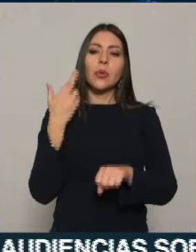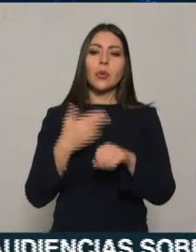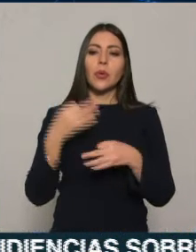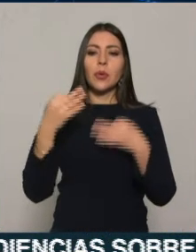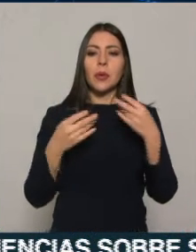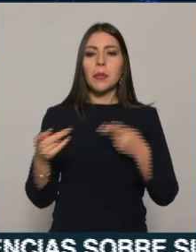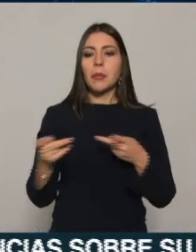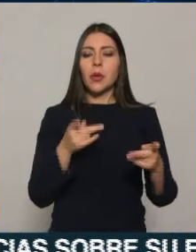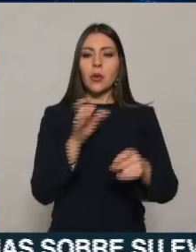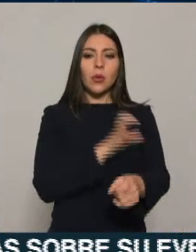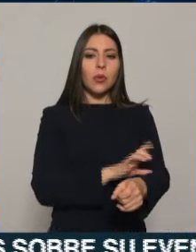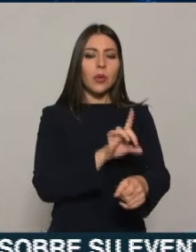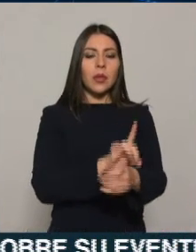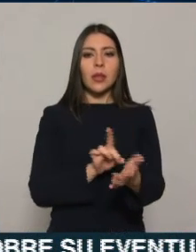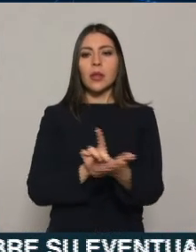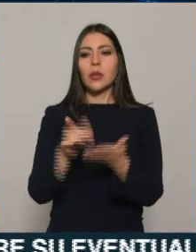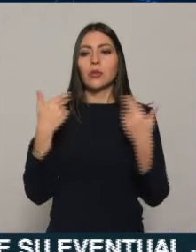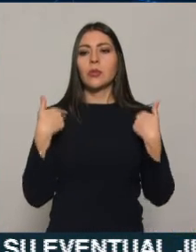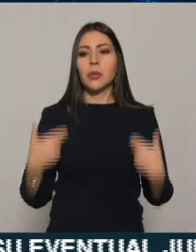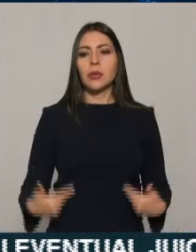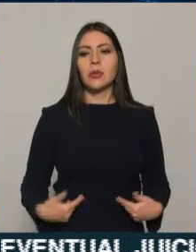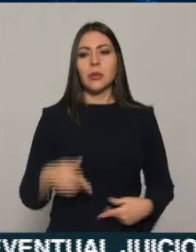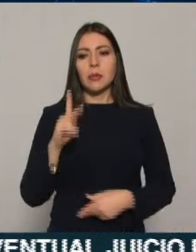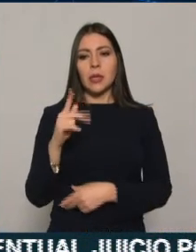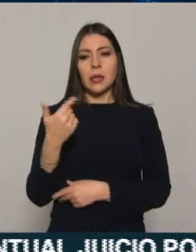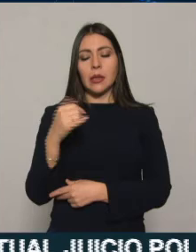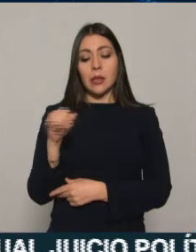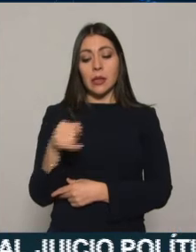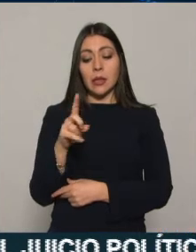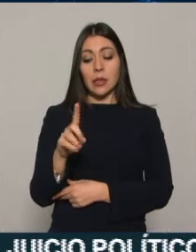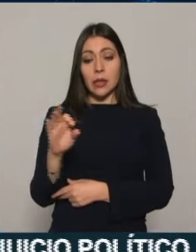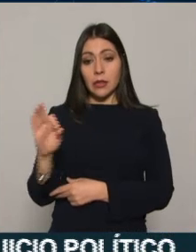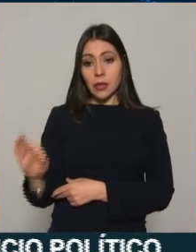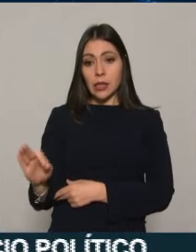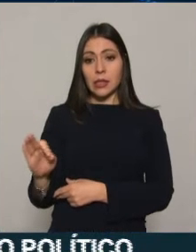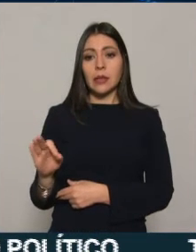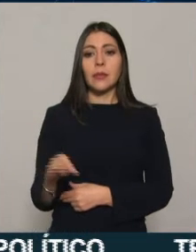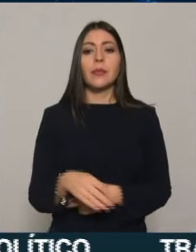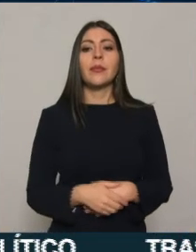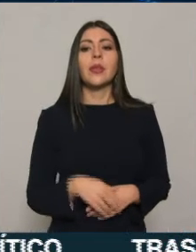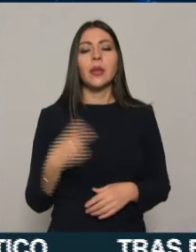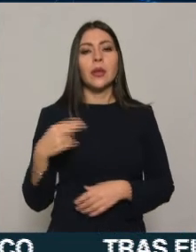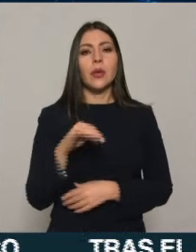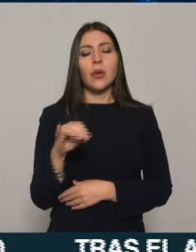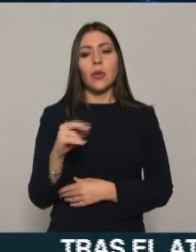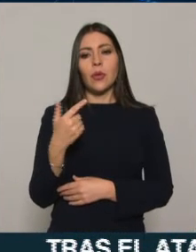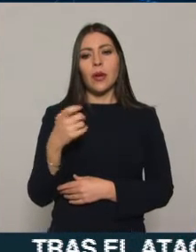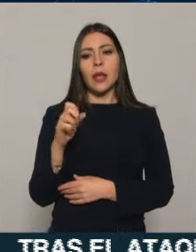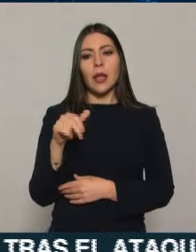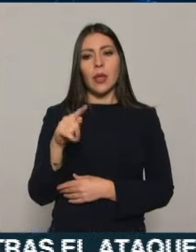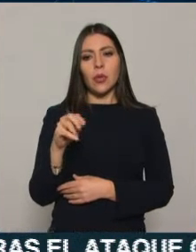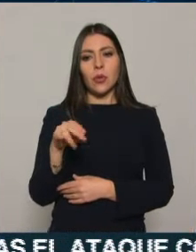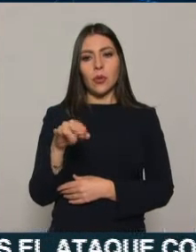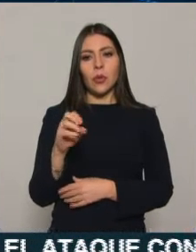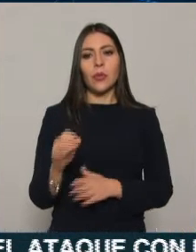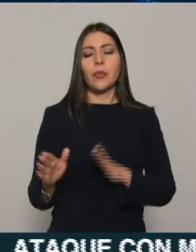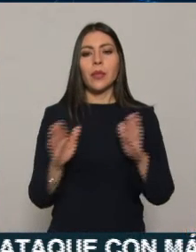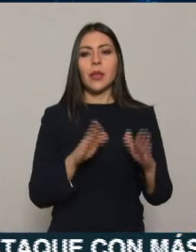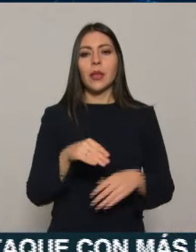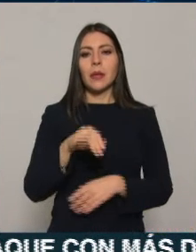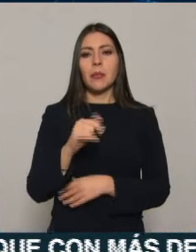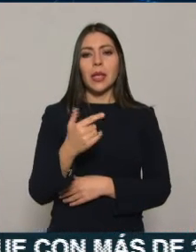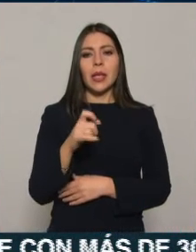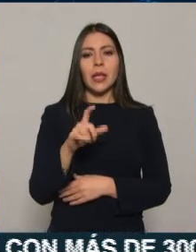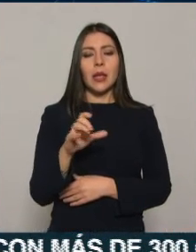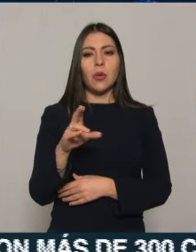de Planeación, Coordinación y Derechos Humanos de la PGJ-DF, Jorge Antonio Mirón Reyes, Miguel